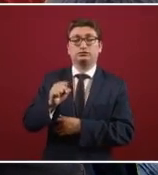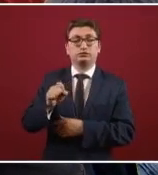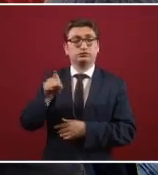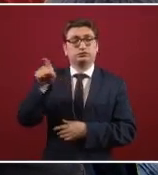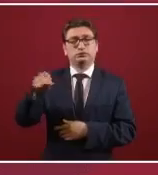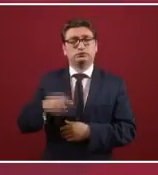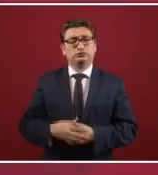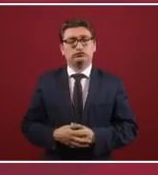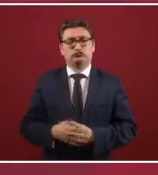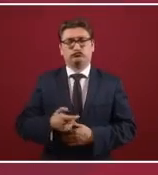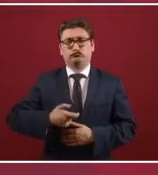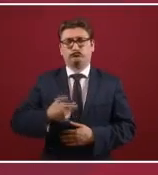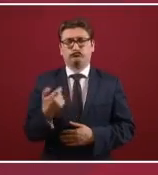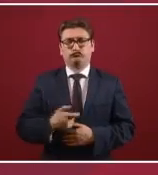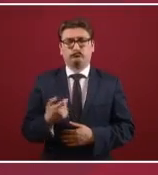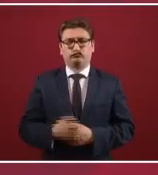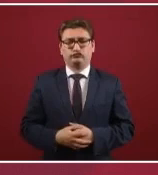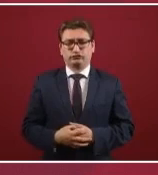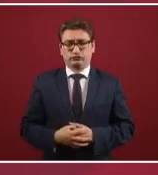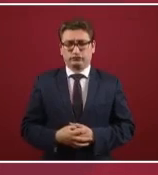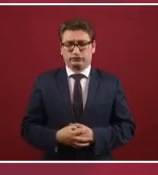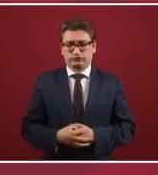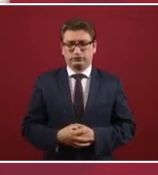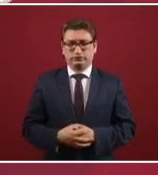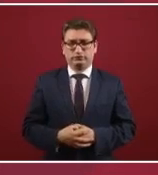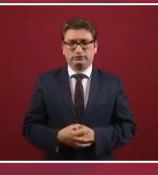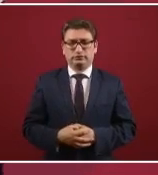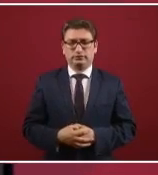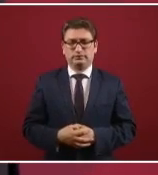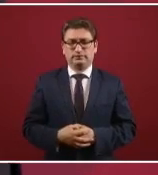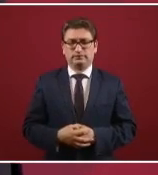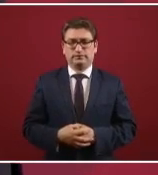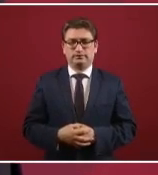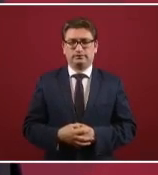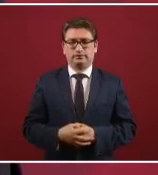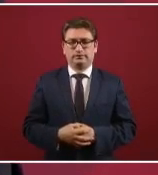de éste a veces